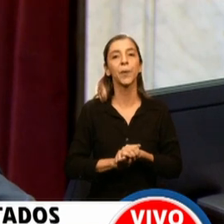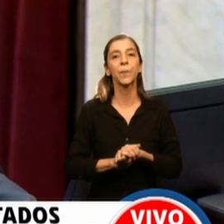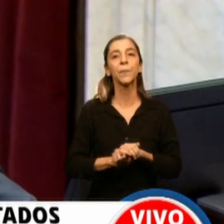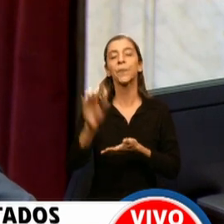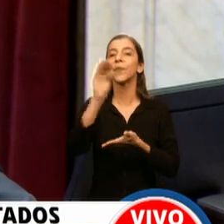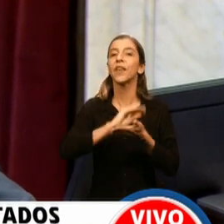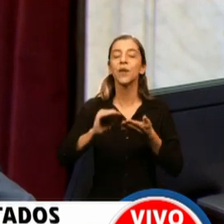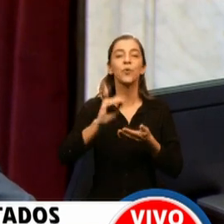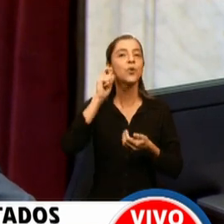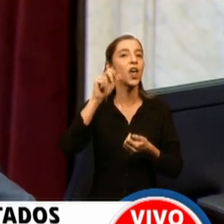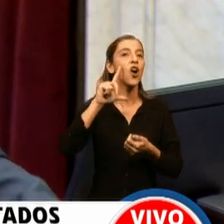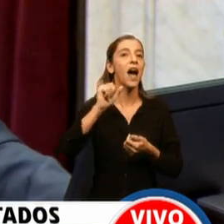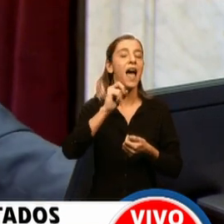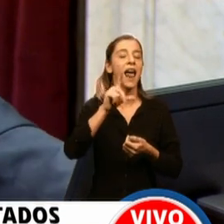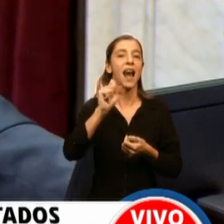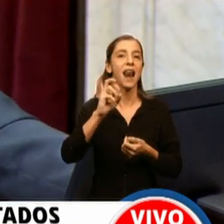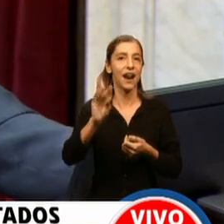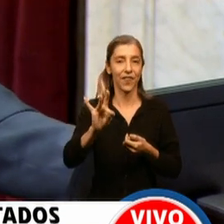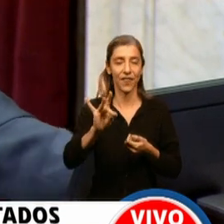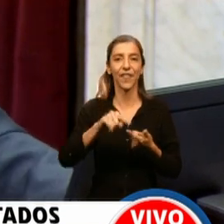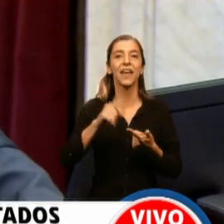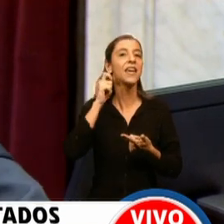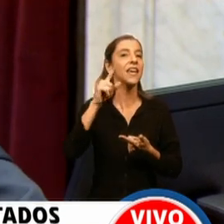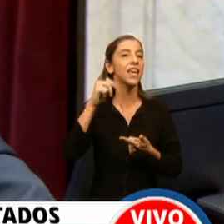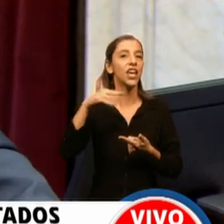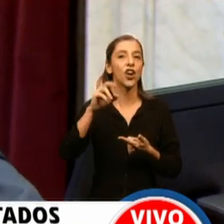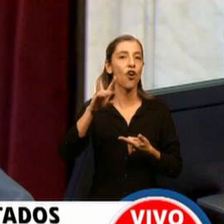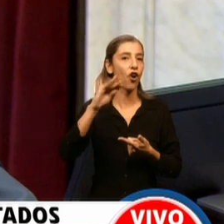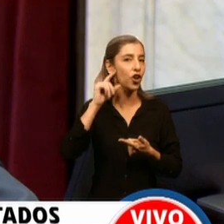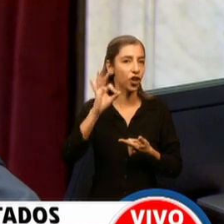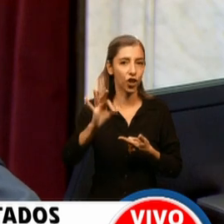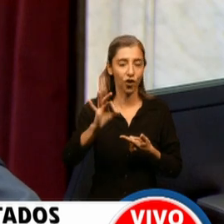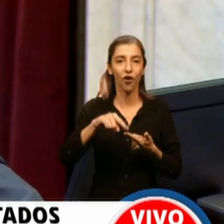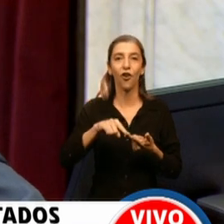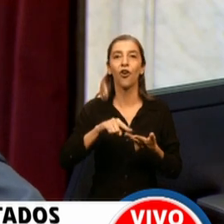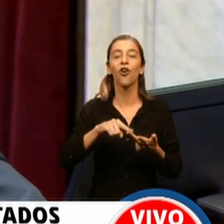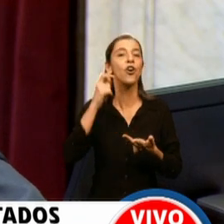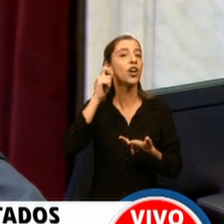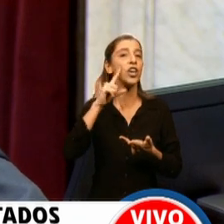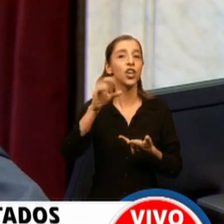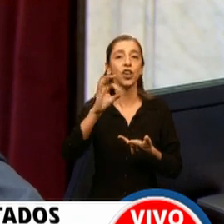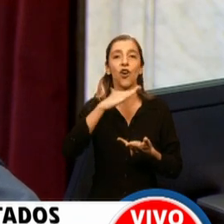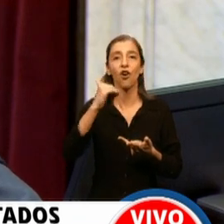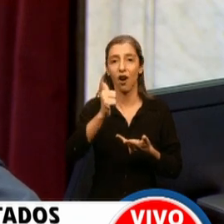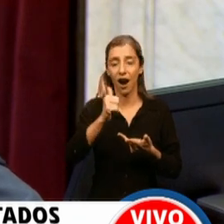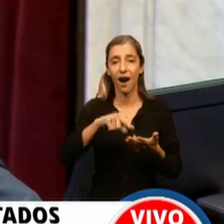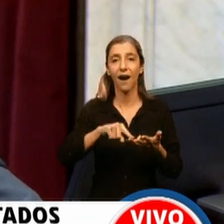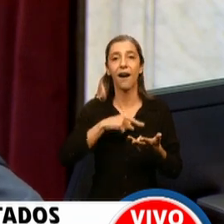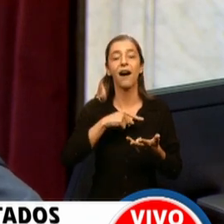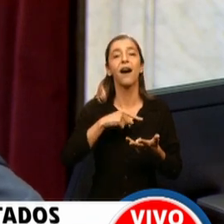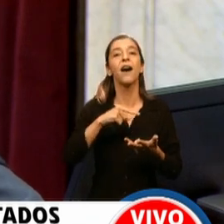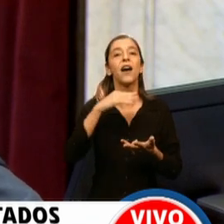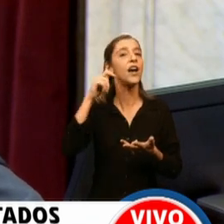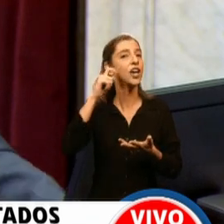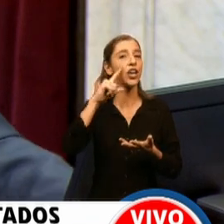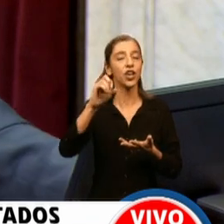bailarán a carolina diputada ginocchio silvana diputado gioja josé luís diputado